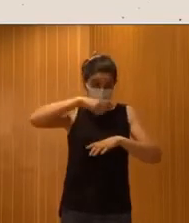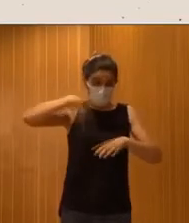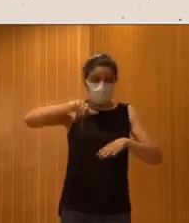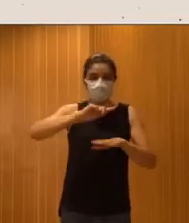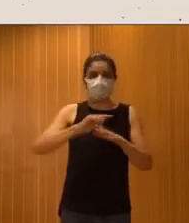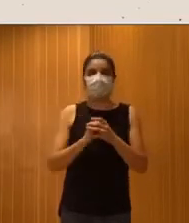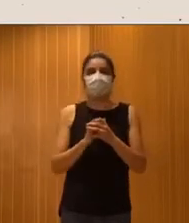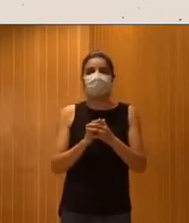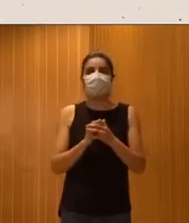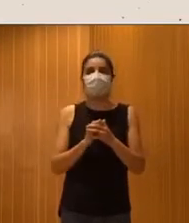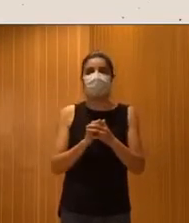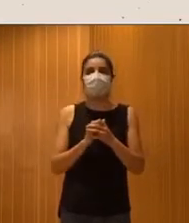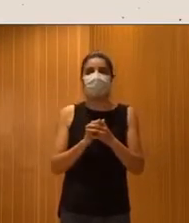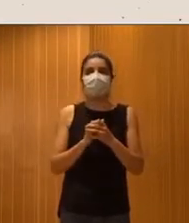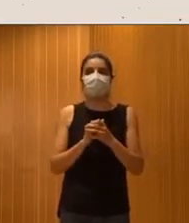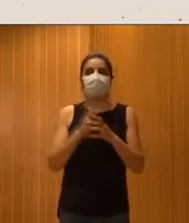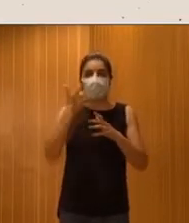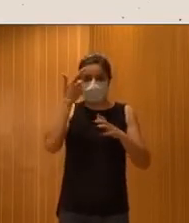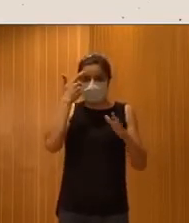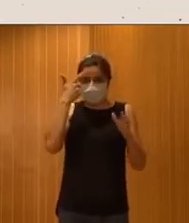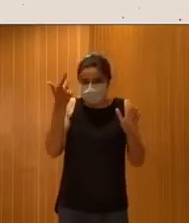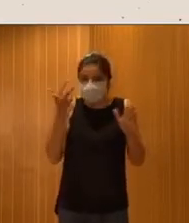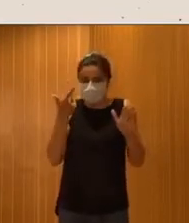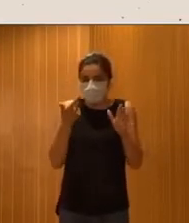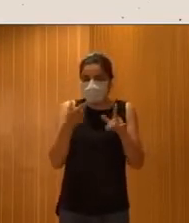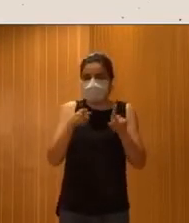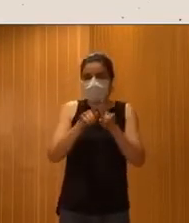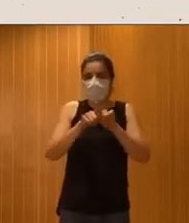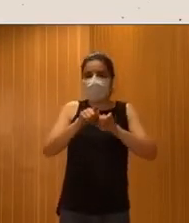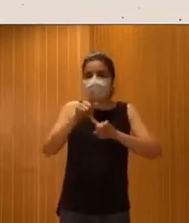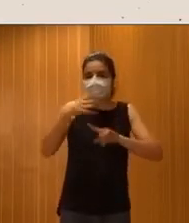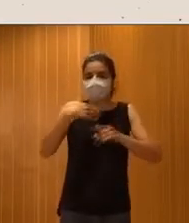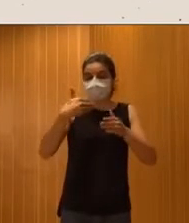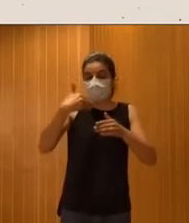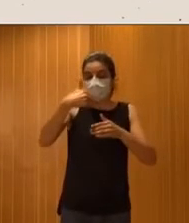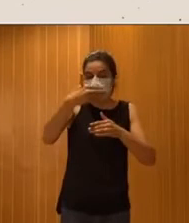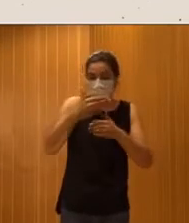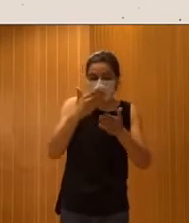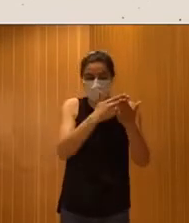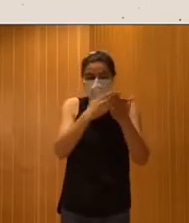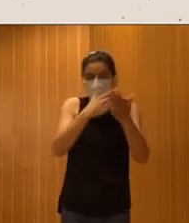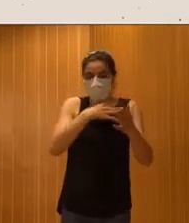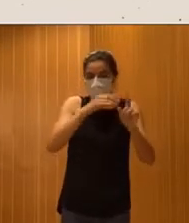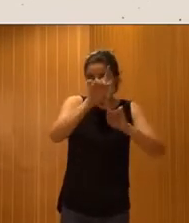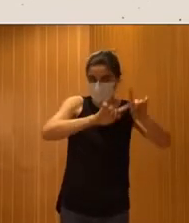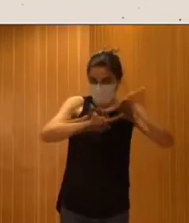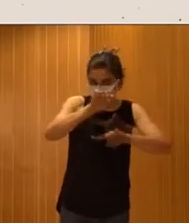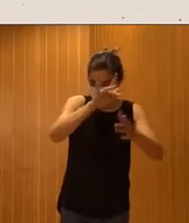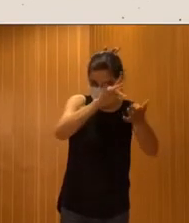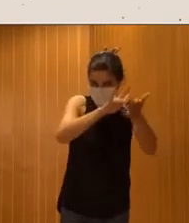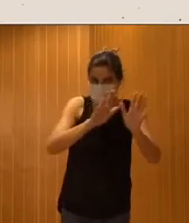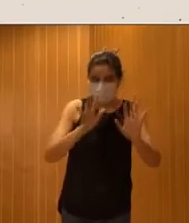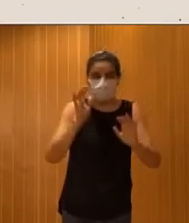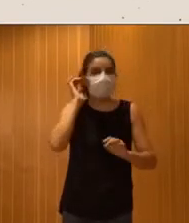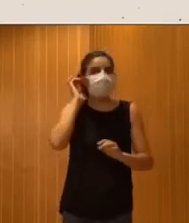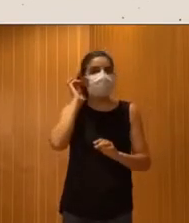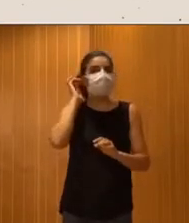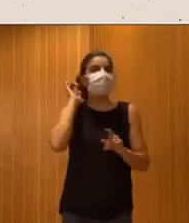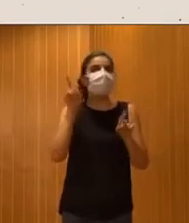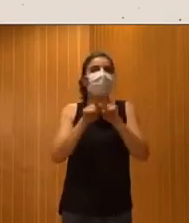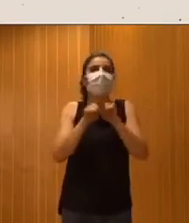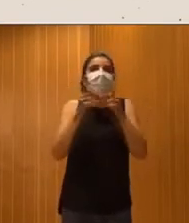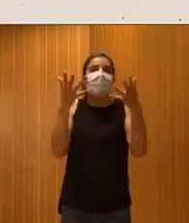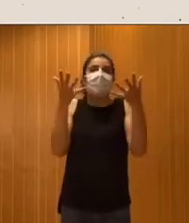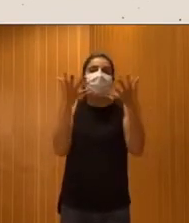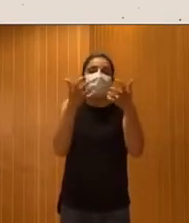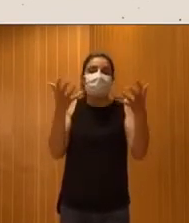Nosotros, como ya sabíamos del lío que nos íbamos a encontrar, empezamos los cimientos por hacer una